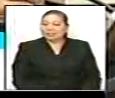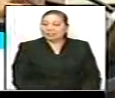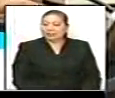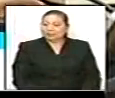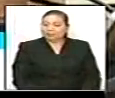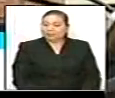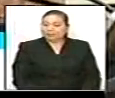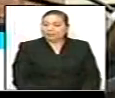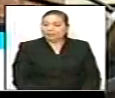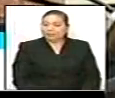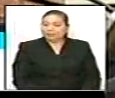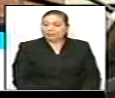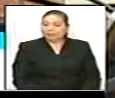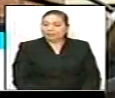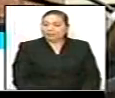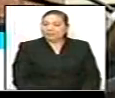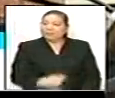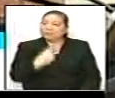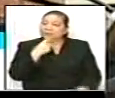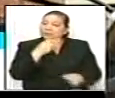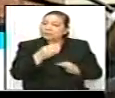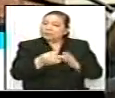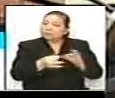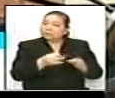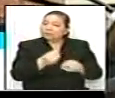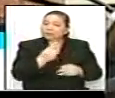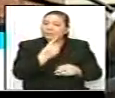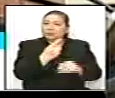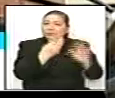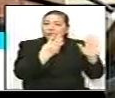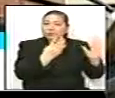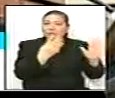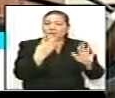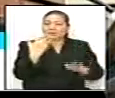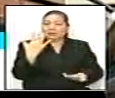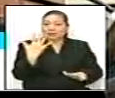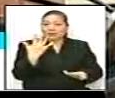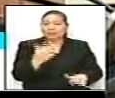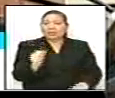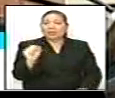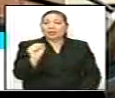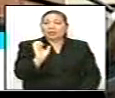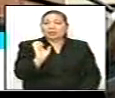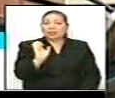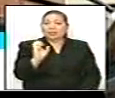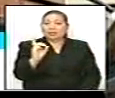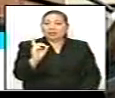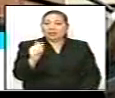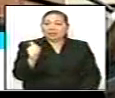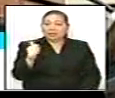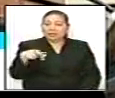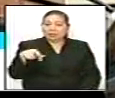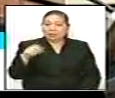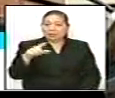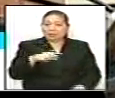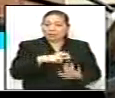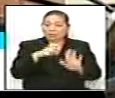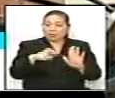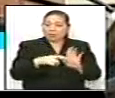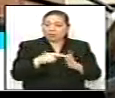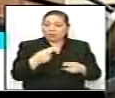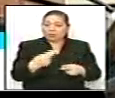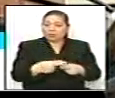tiempo. Y les cuento la historia. En el año 1995 CEAPAL desarrolló un proyecto que se